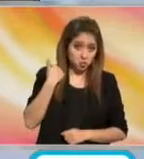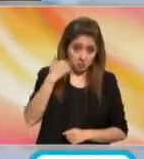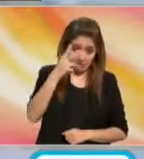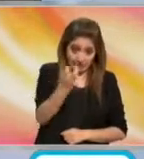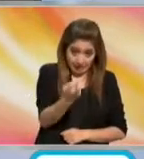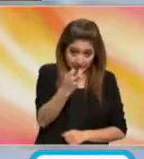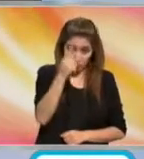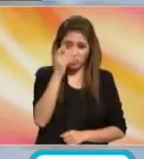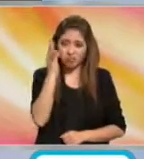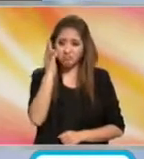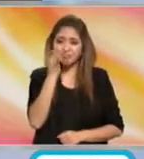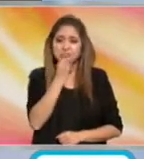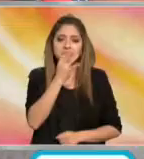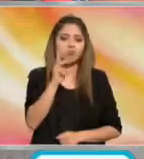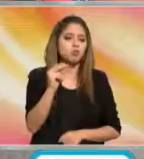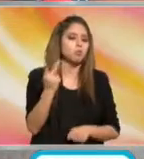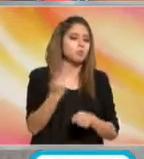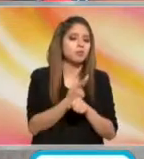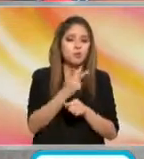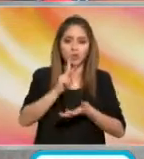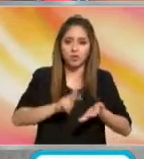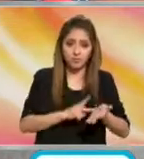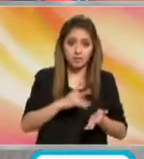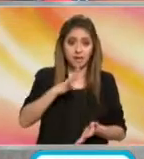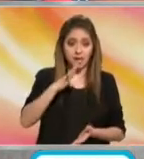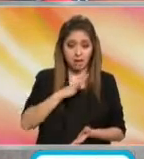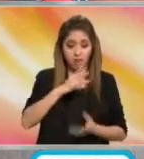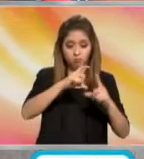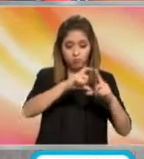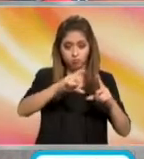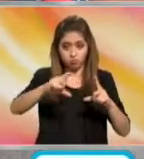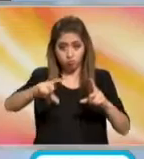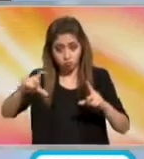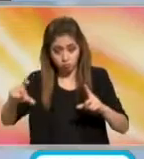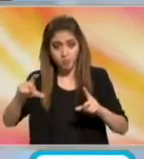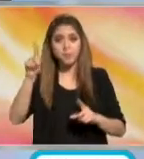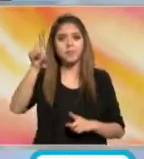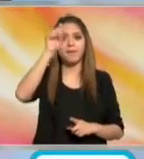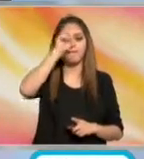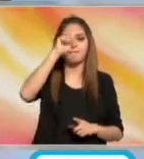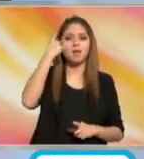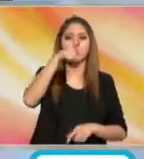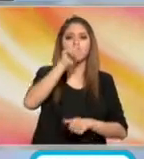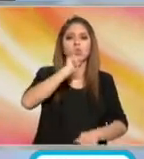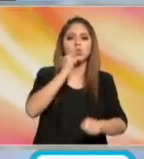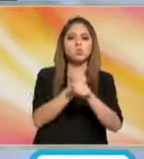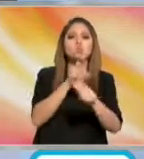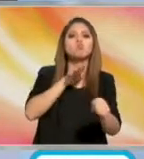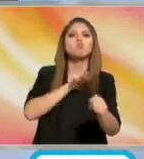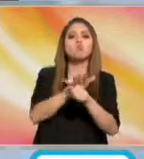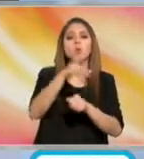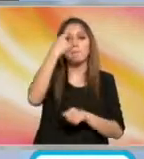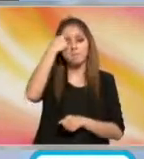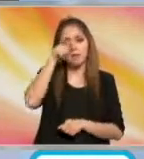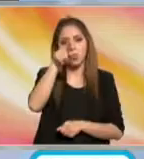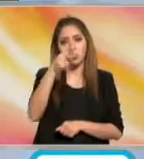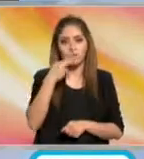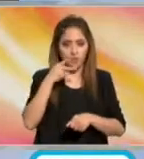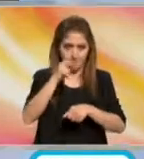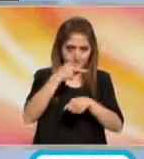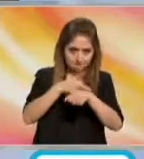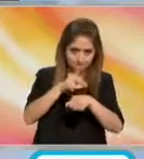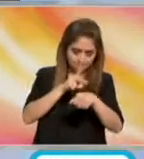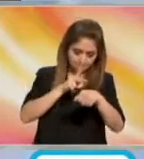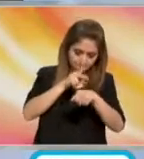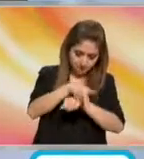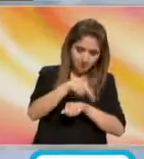pasar más. Muy bien. Y ahí tenemos una línea y es muy fácil de identificar cuál se adapta mejor a tu tipo de